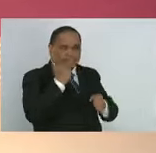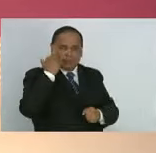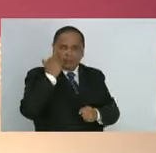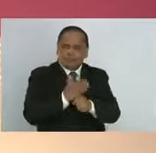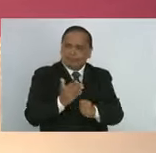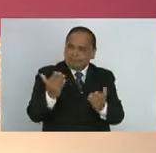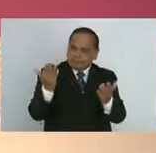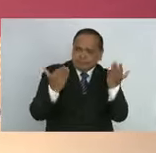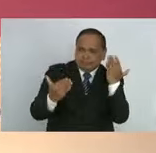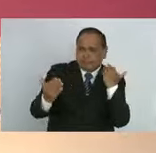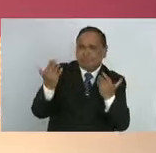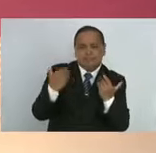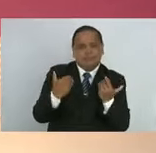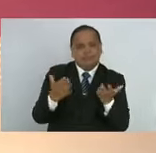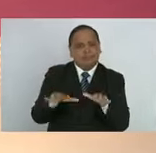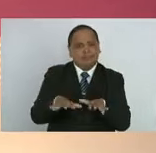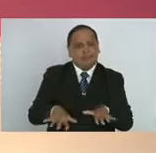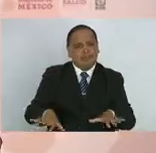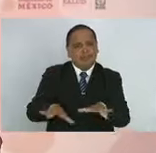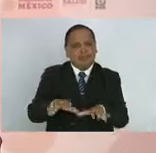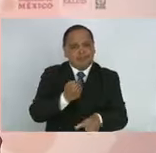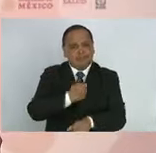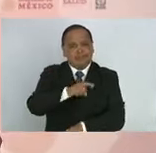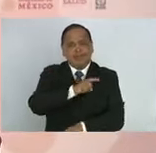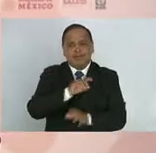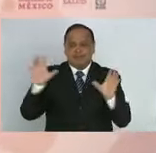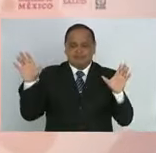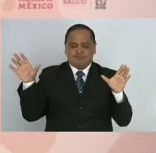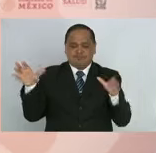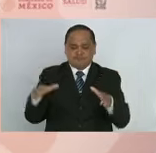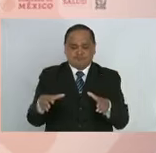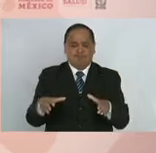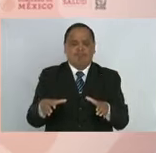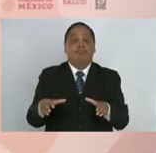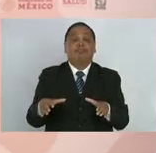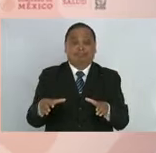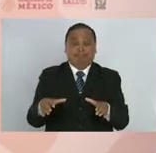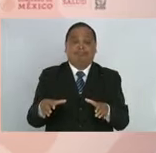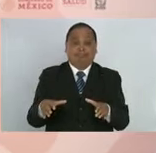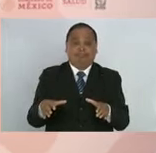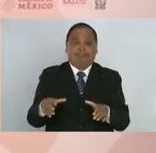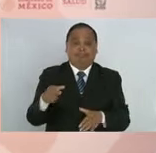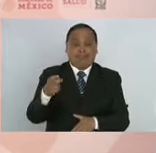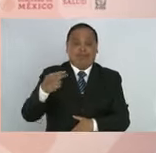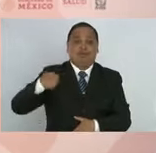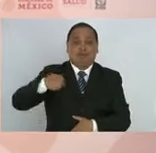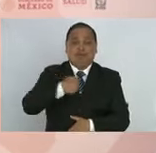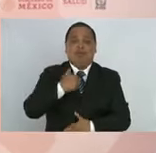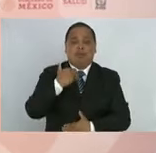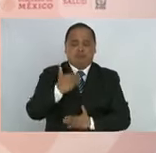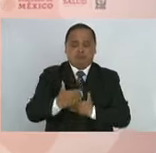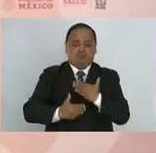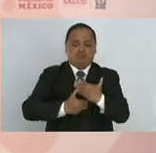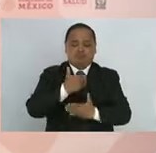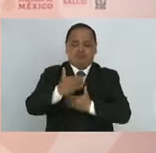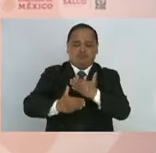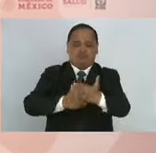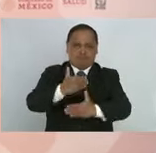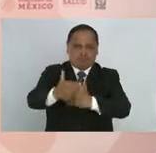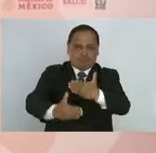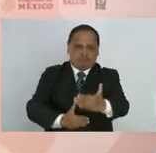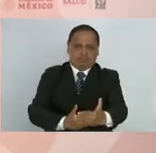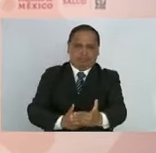del sector salud, y así avanzamos.